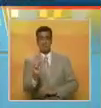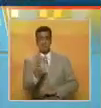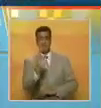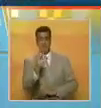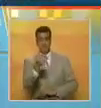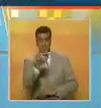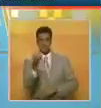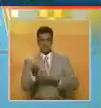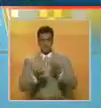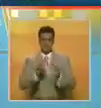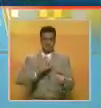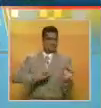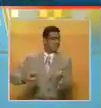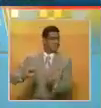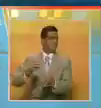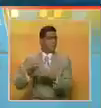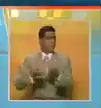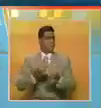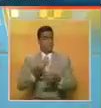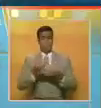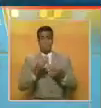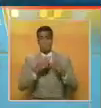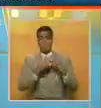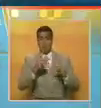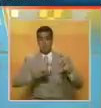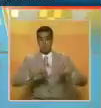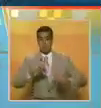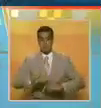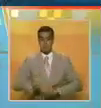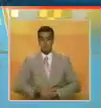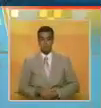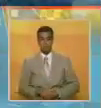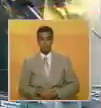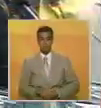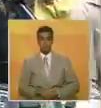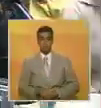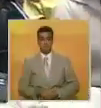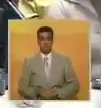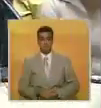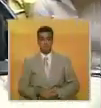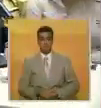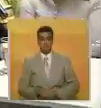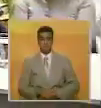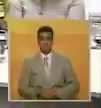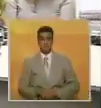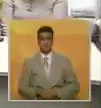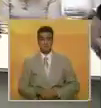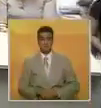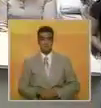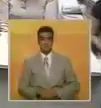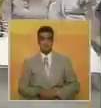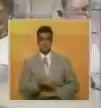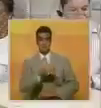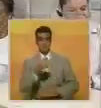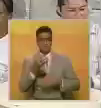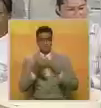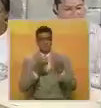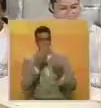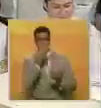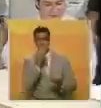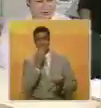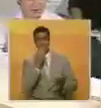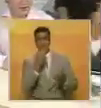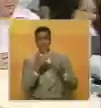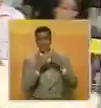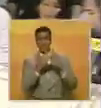organización rechazan la manera como se ha llevado la investigación. Ortega lamenta. Lamenta que los familiares de las víctimas no sean